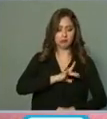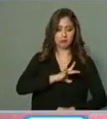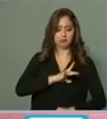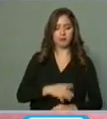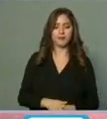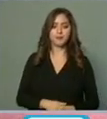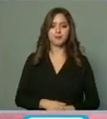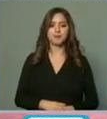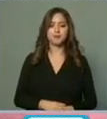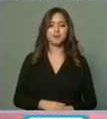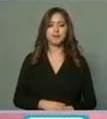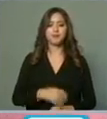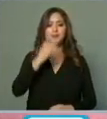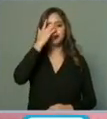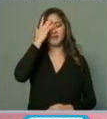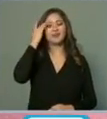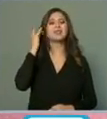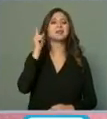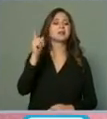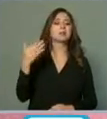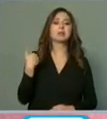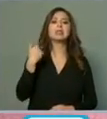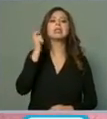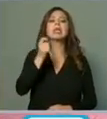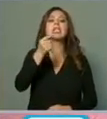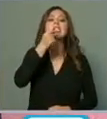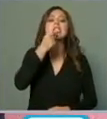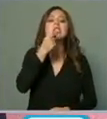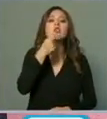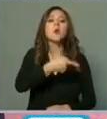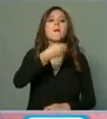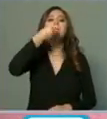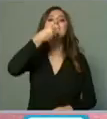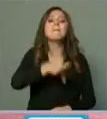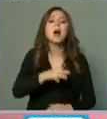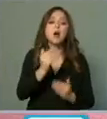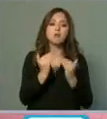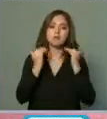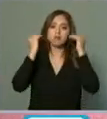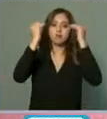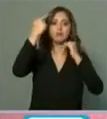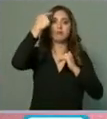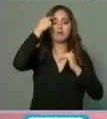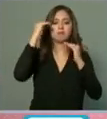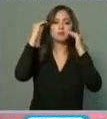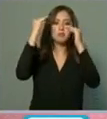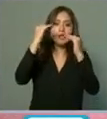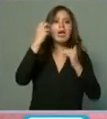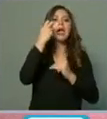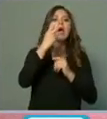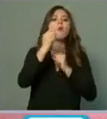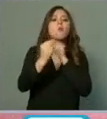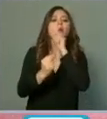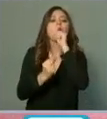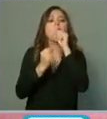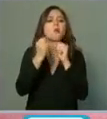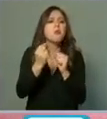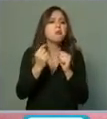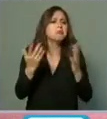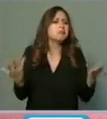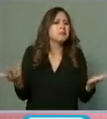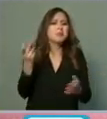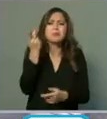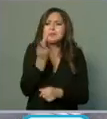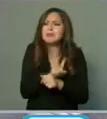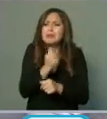niño tiene una extraordinaria oportunidad de madurar. No le dejemos o no le quitemos la oportunidad de madurar. ¿Qué importa que vaya a un nuevo